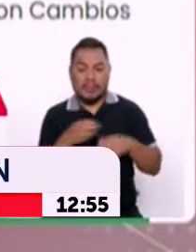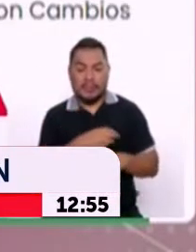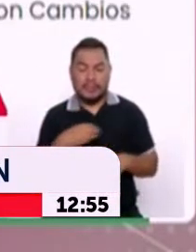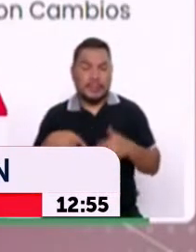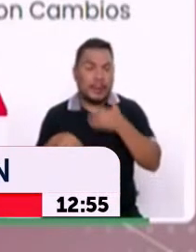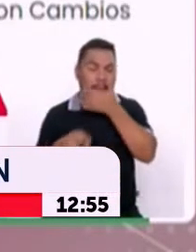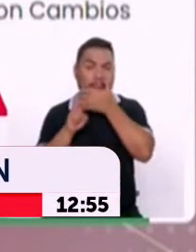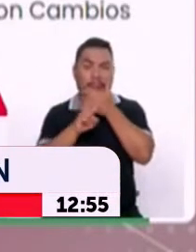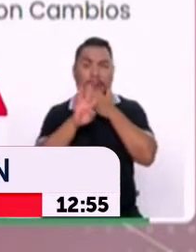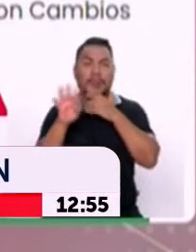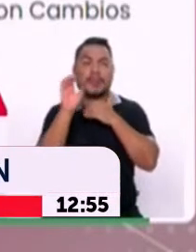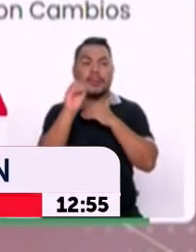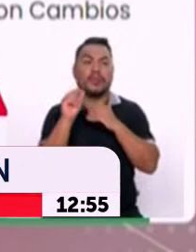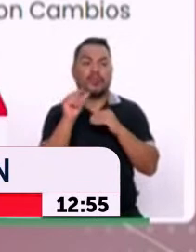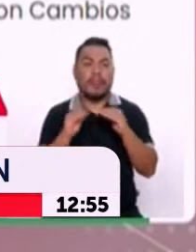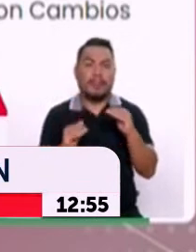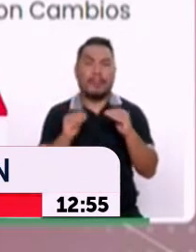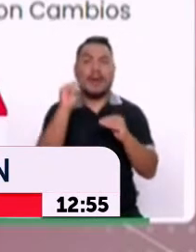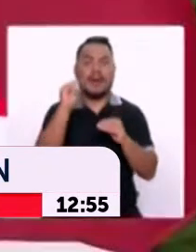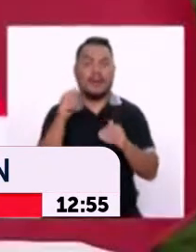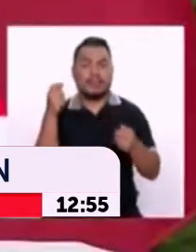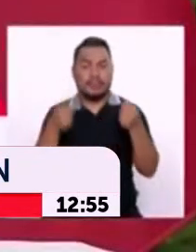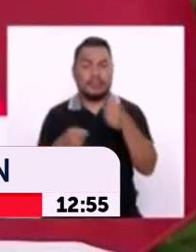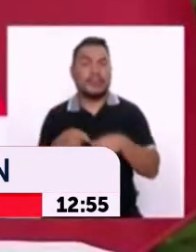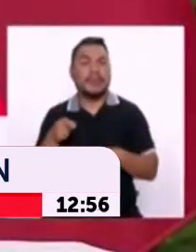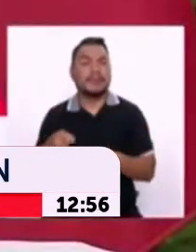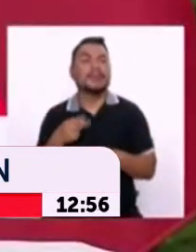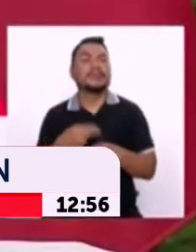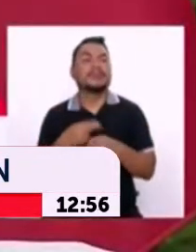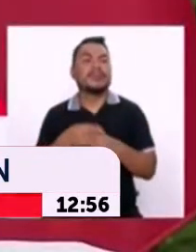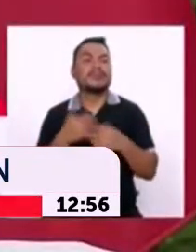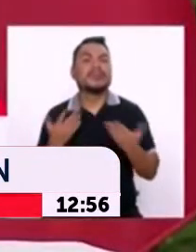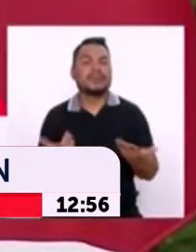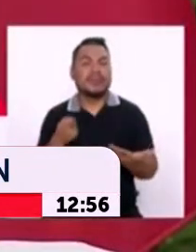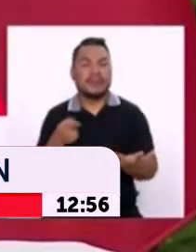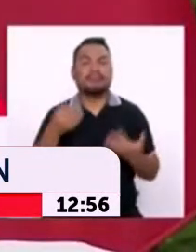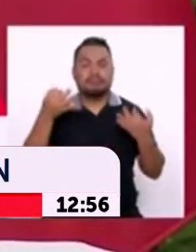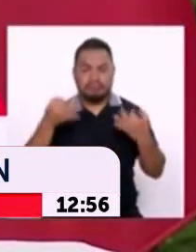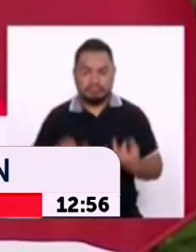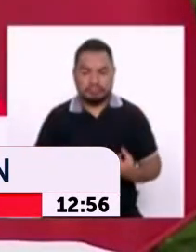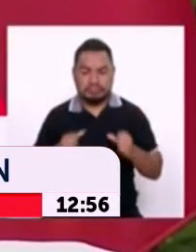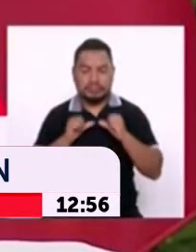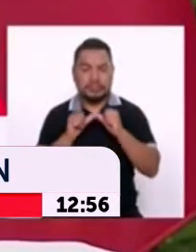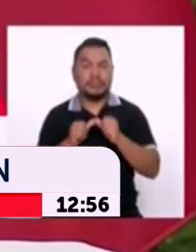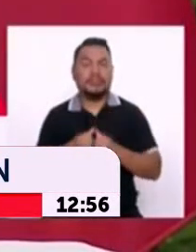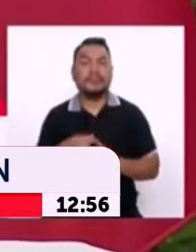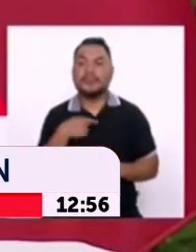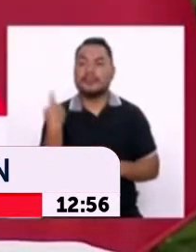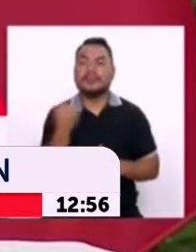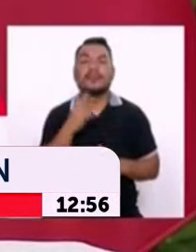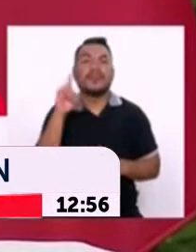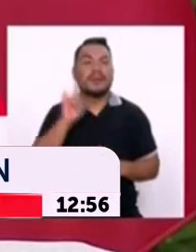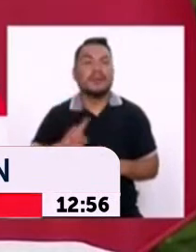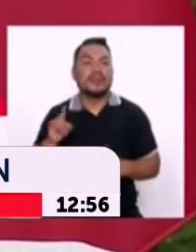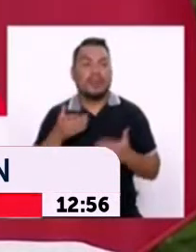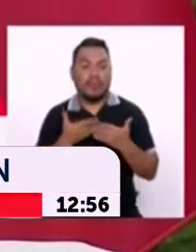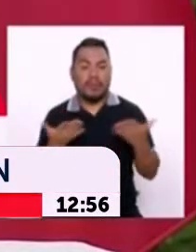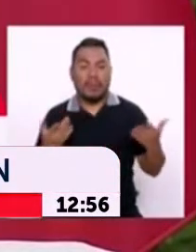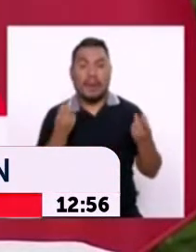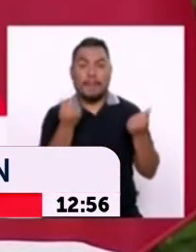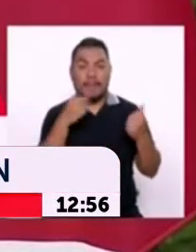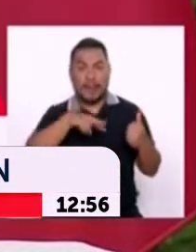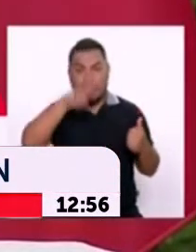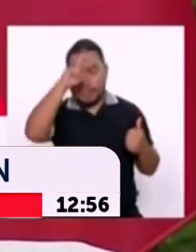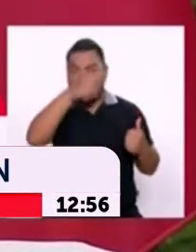Consejo de Ministros, 24% más alto. Esto tiene un nombre y se llama eficiencia. Estamos utilizando los recursos de